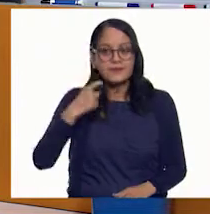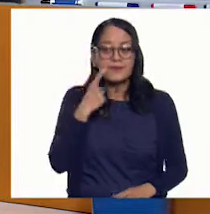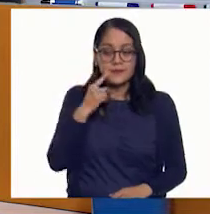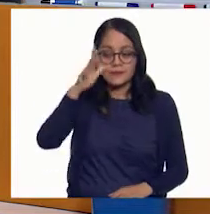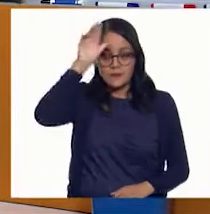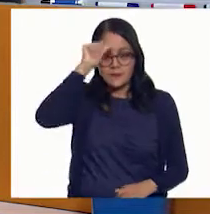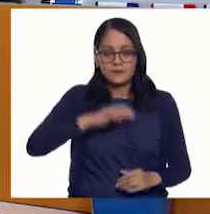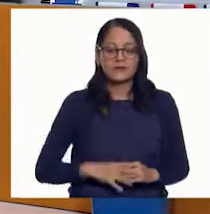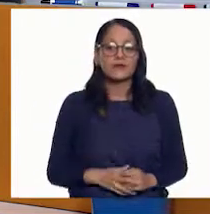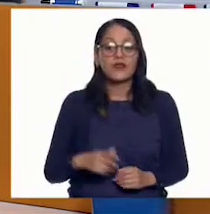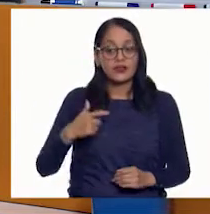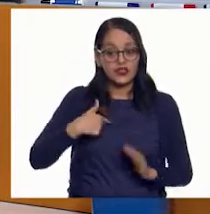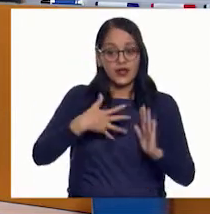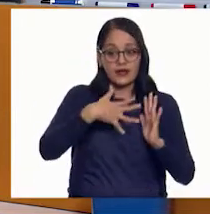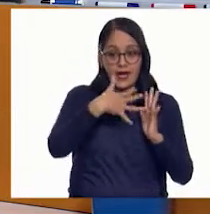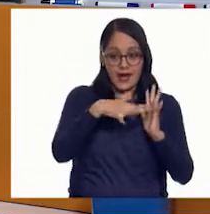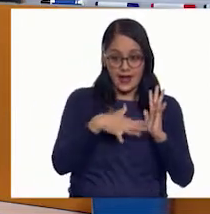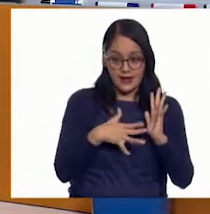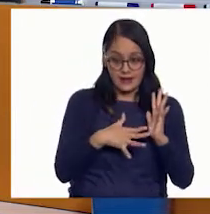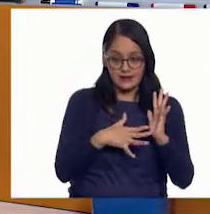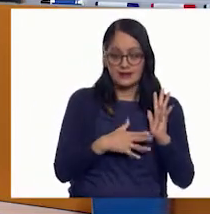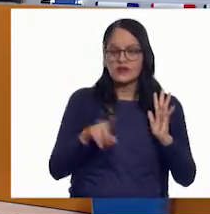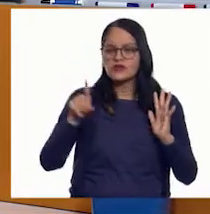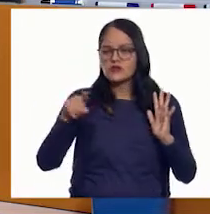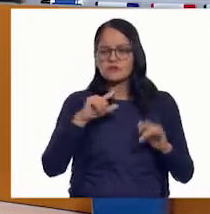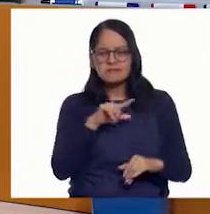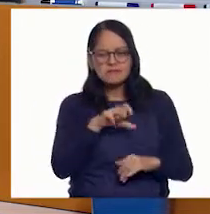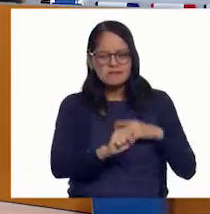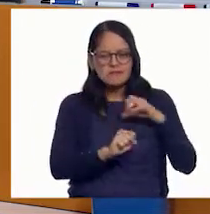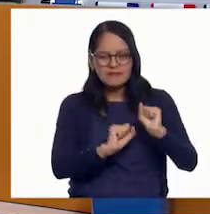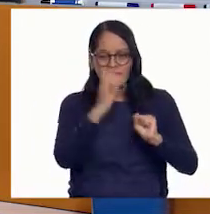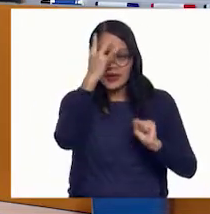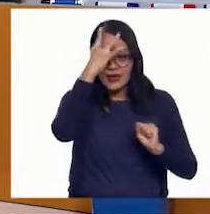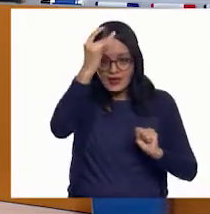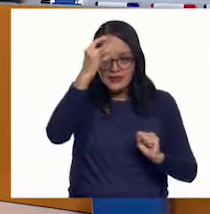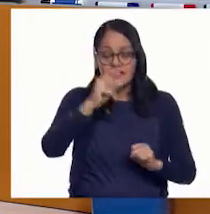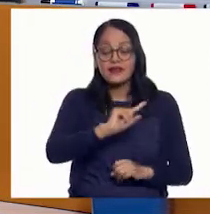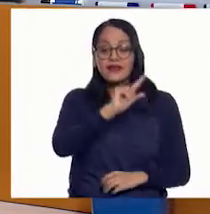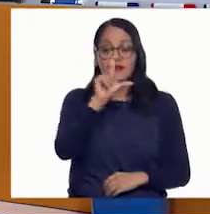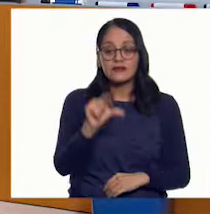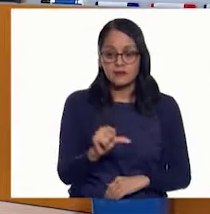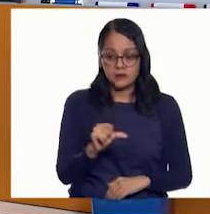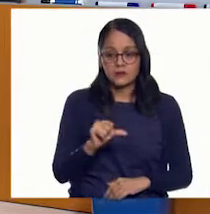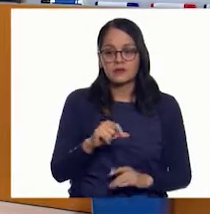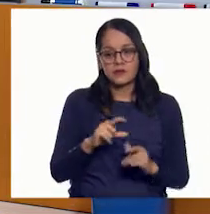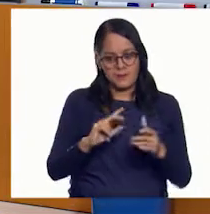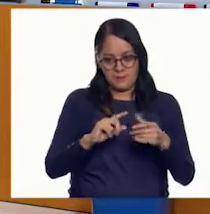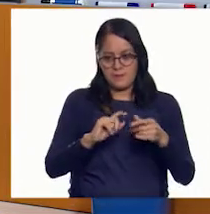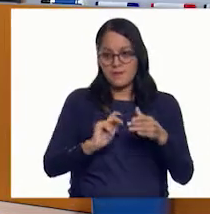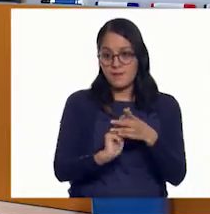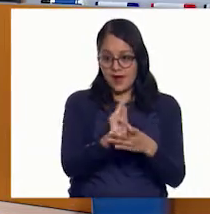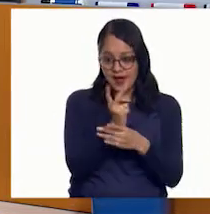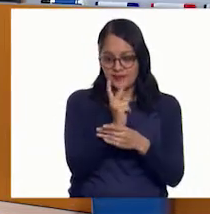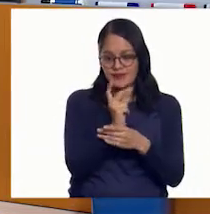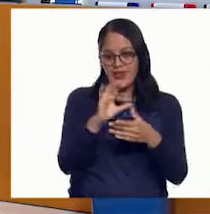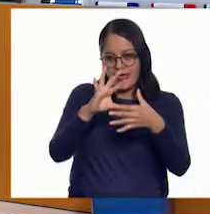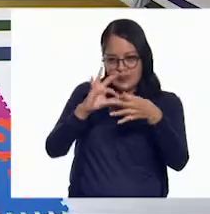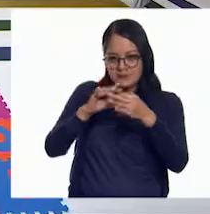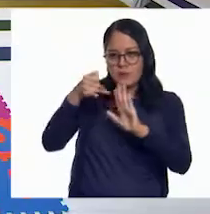así. Sí. Yo te leo la adivinanza, tú intentas adivinar y luego te explico un poquito las propiedades de ese ingrediente.